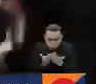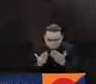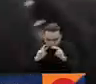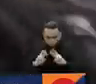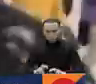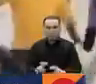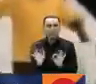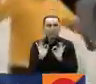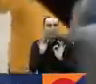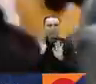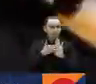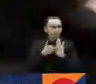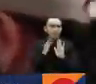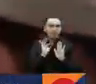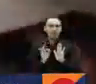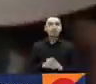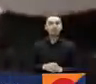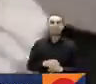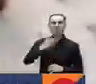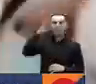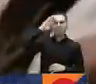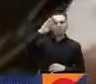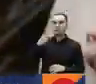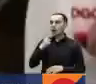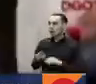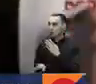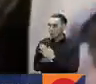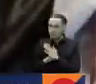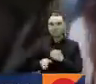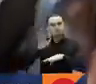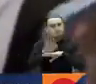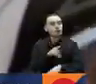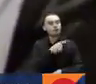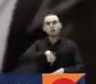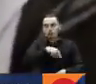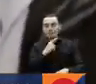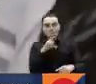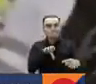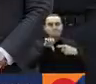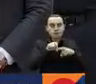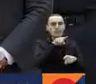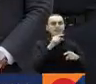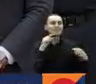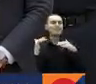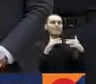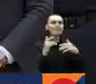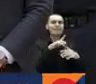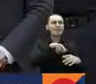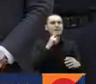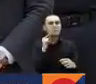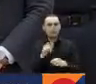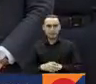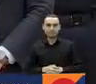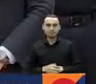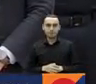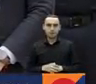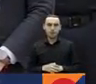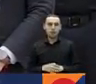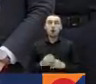de cargos. La policía ha insistido en que la ciudadana extranjera fue capturada en medio de los disturbios. Sí es un hecho de